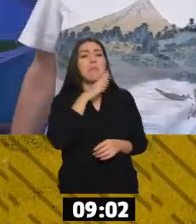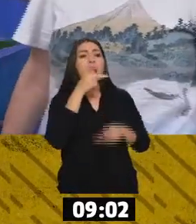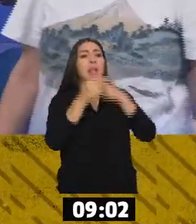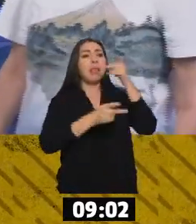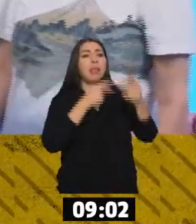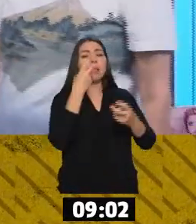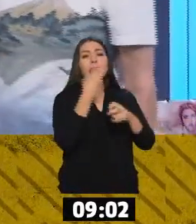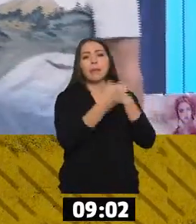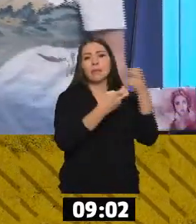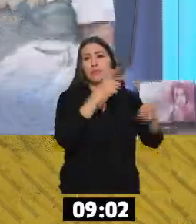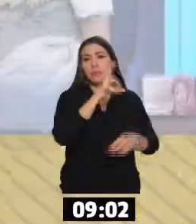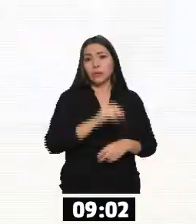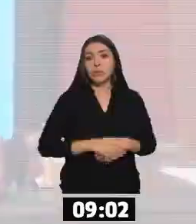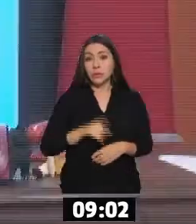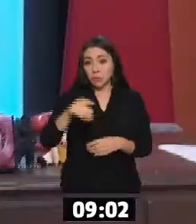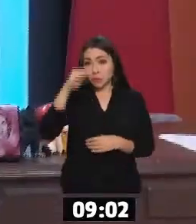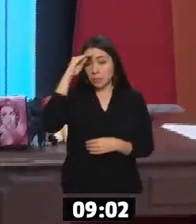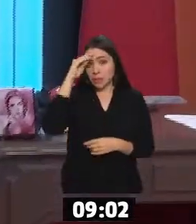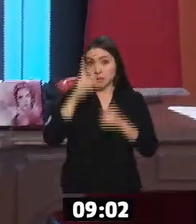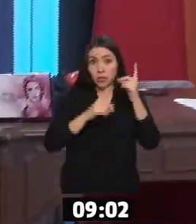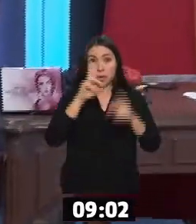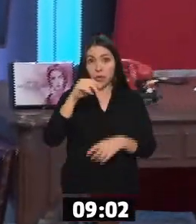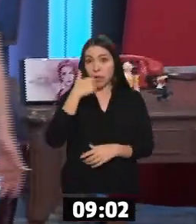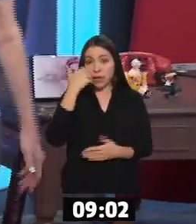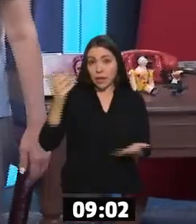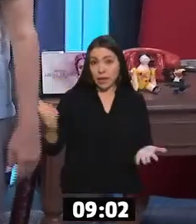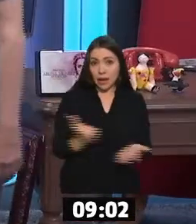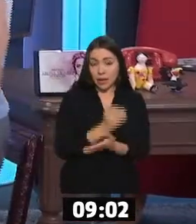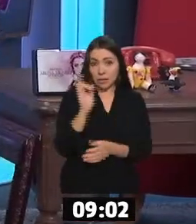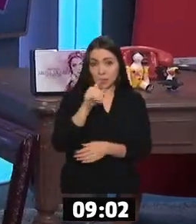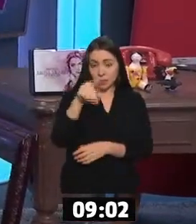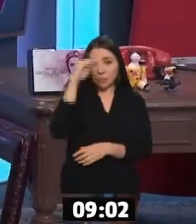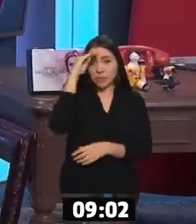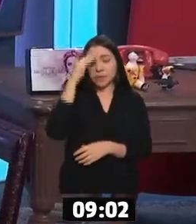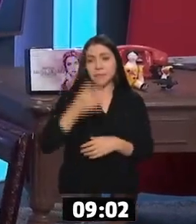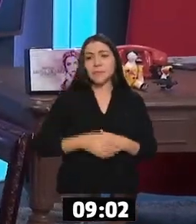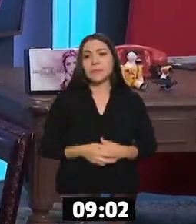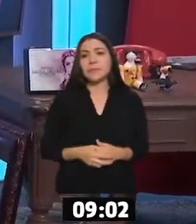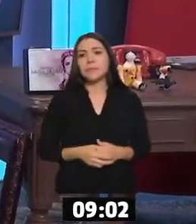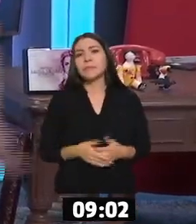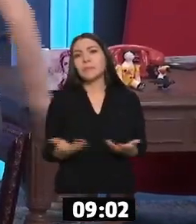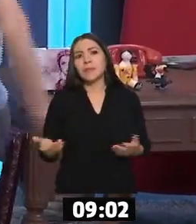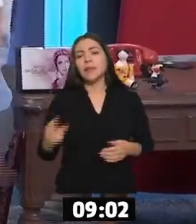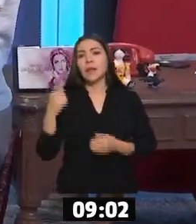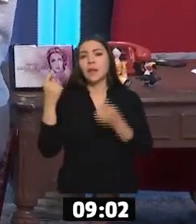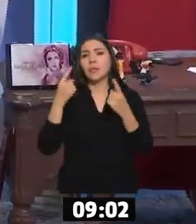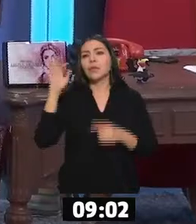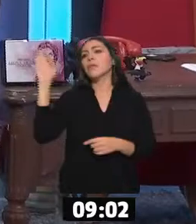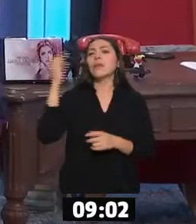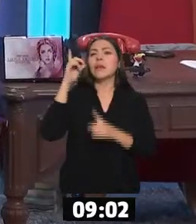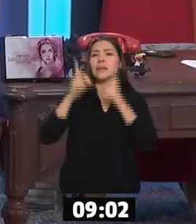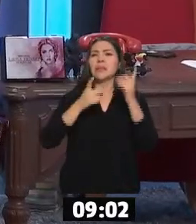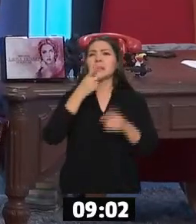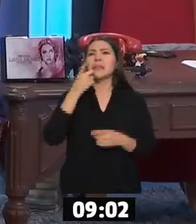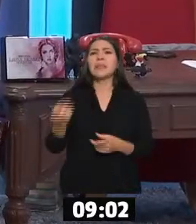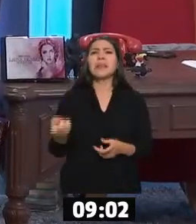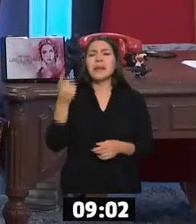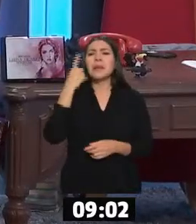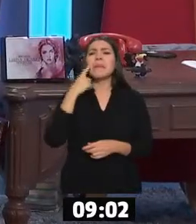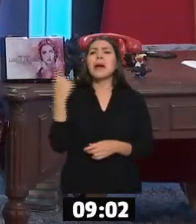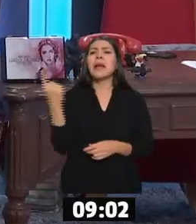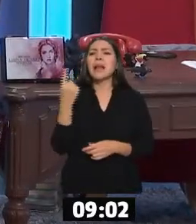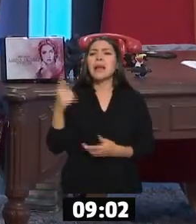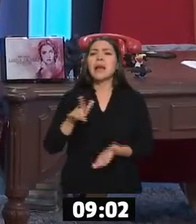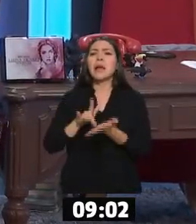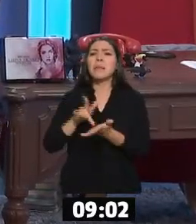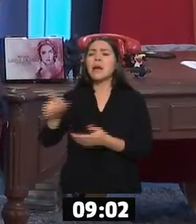atleta no quiere ganar? El Ya, problema ahí está en que, además, bueno, han de decir los de la Federación de Deporte. ¿Para qué le echamos si ahí